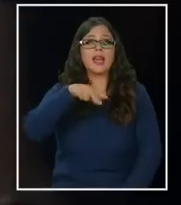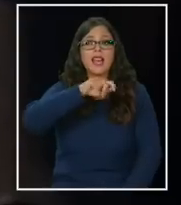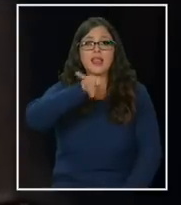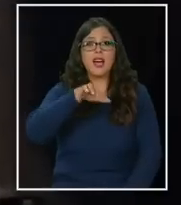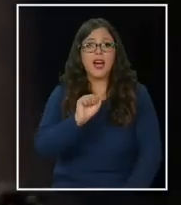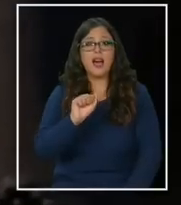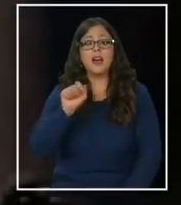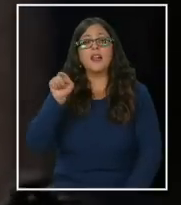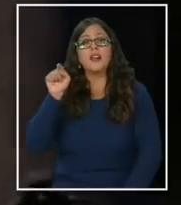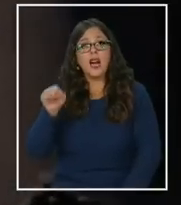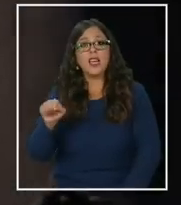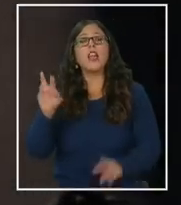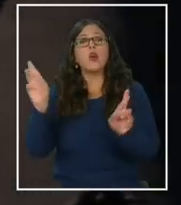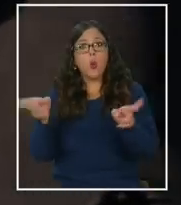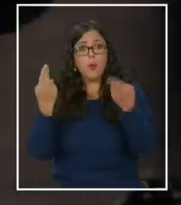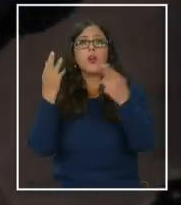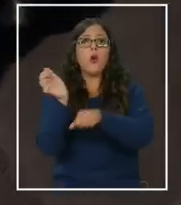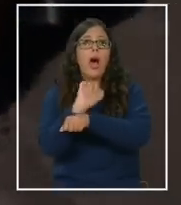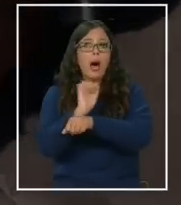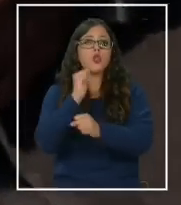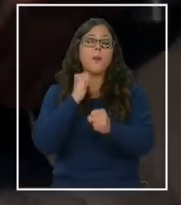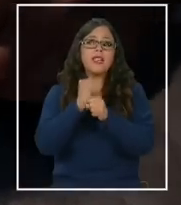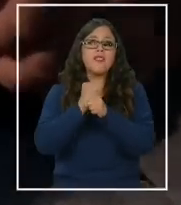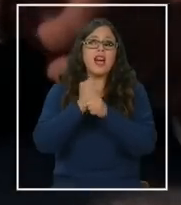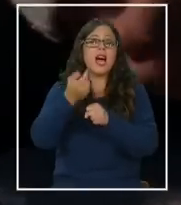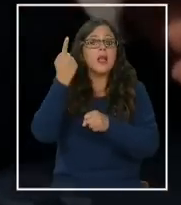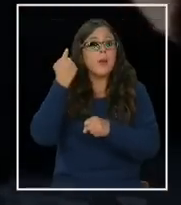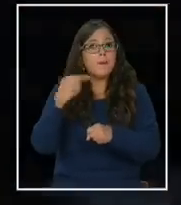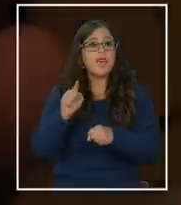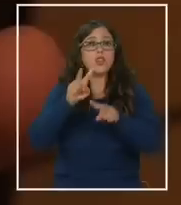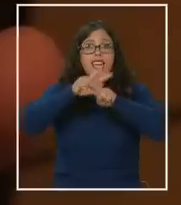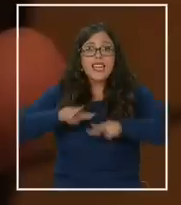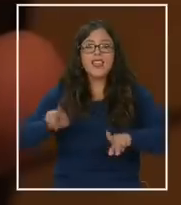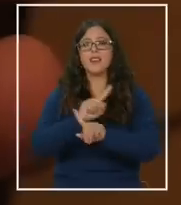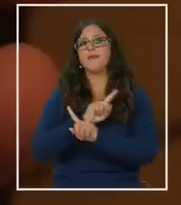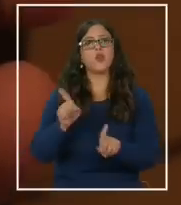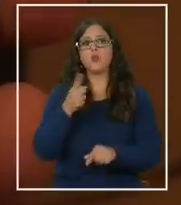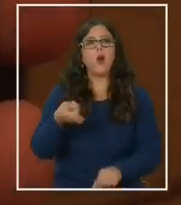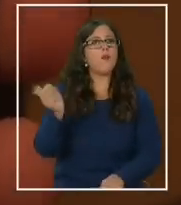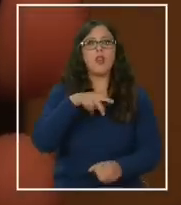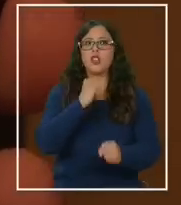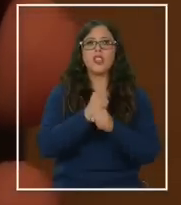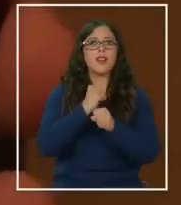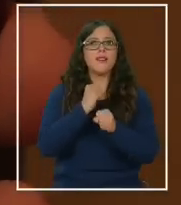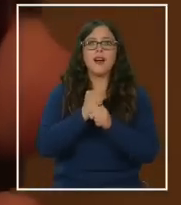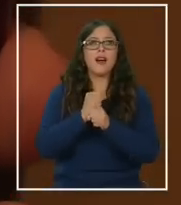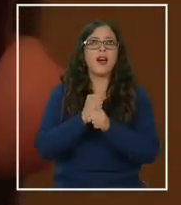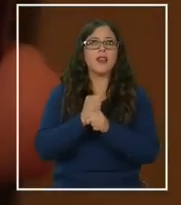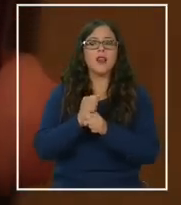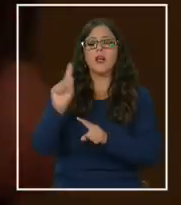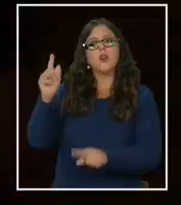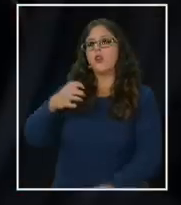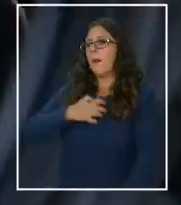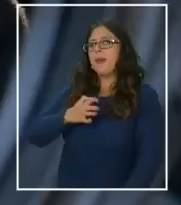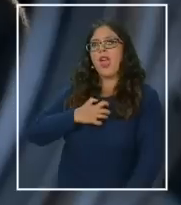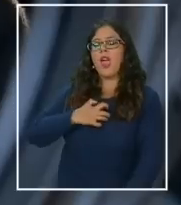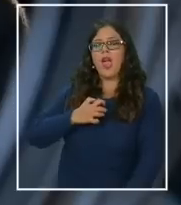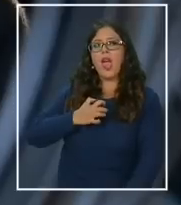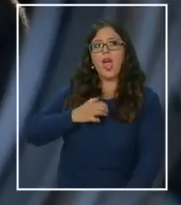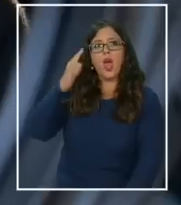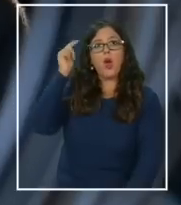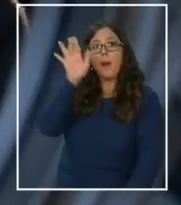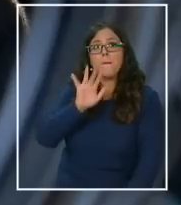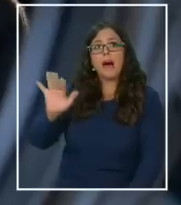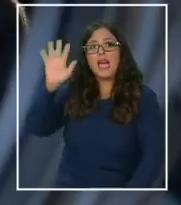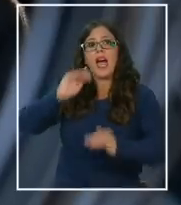no así la tranquilidad. Hasta el momento no ha vuelto a trabajar en la aplicación. Es como pánico escénico, se puede decir, porque imagínense